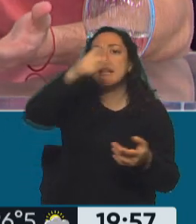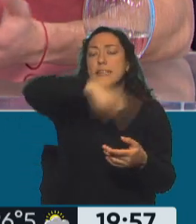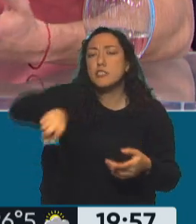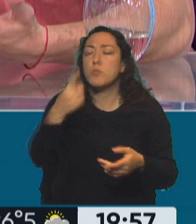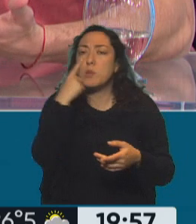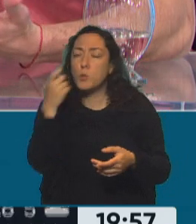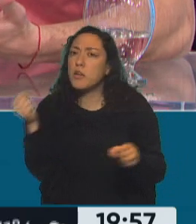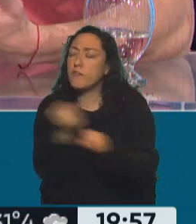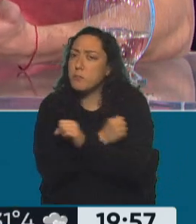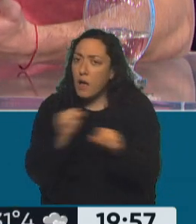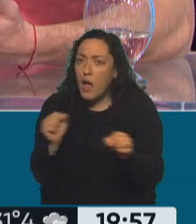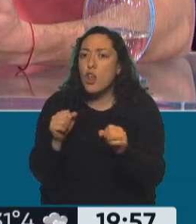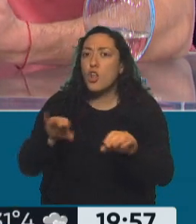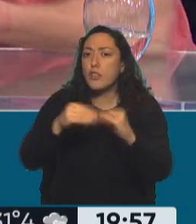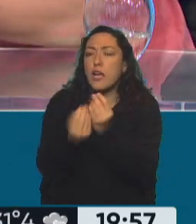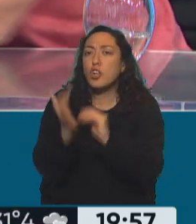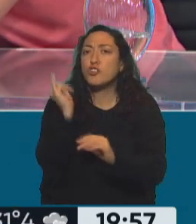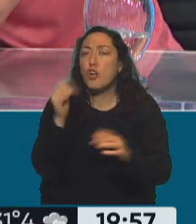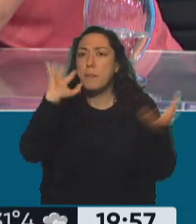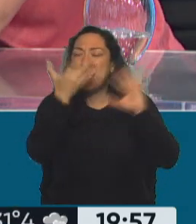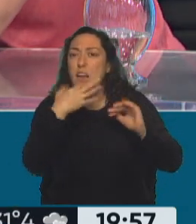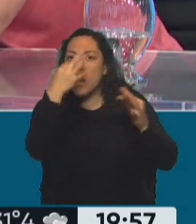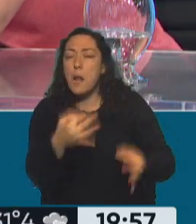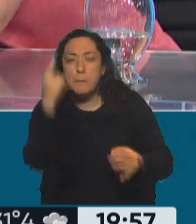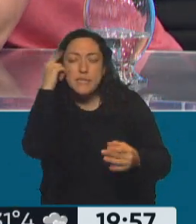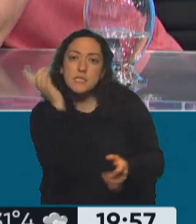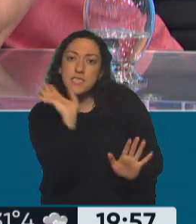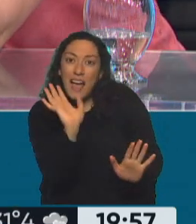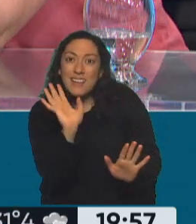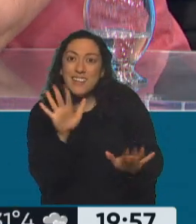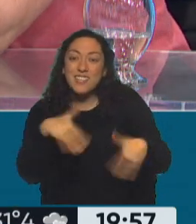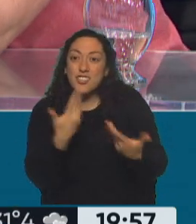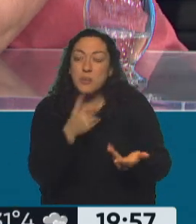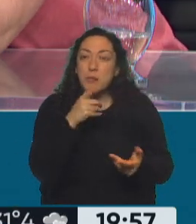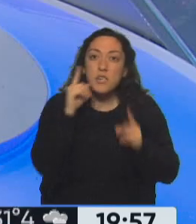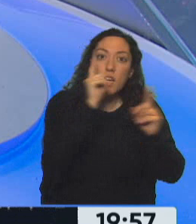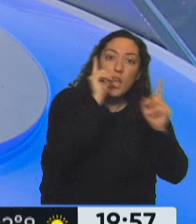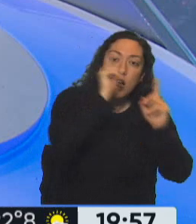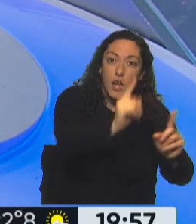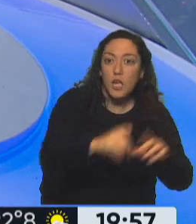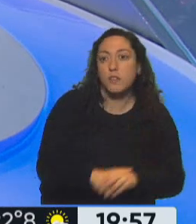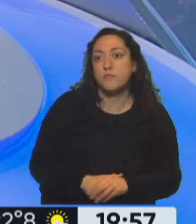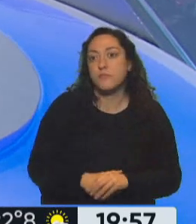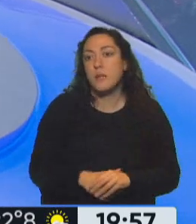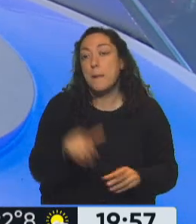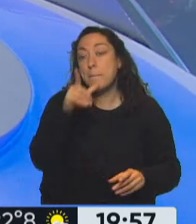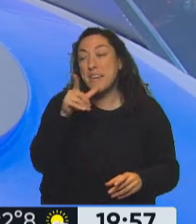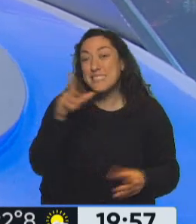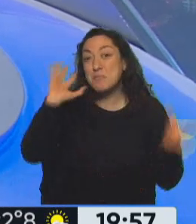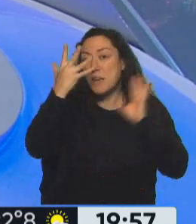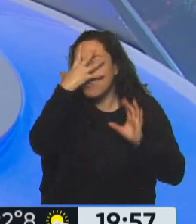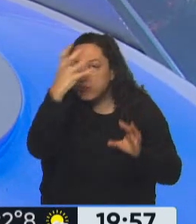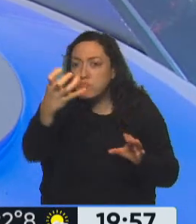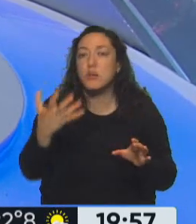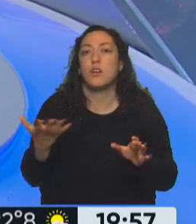que el diagnóstico de Milei es real y le compran la propuesta medio ciegamente. Pero perdón. Seduce, por ejemplo,